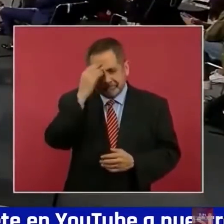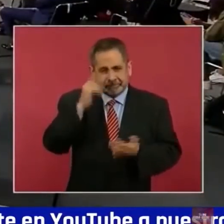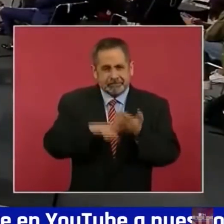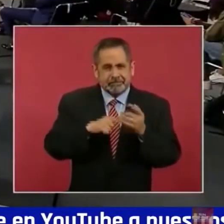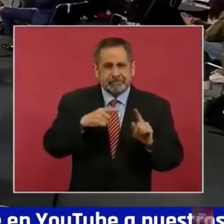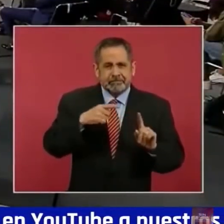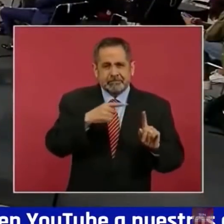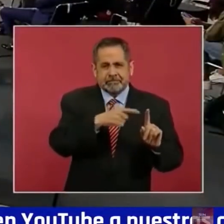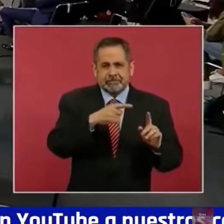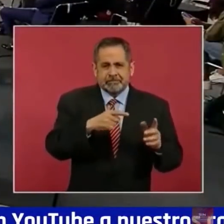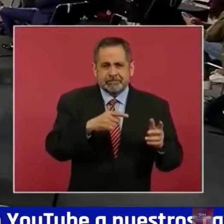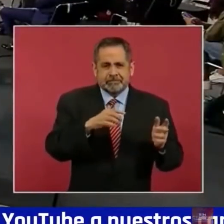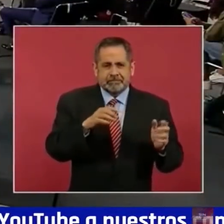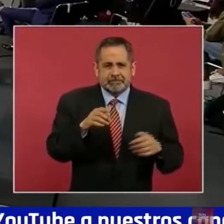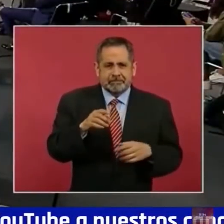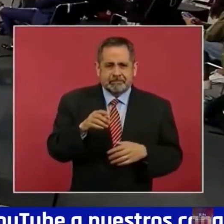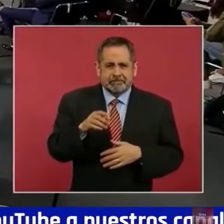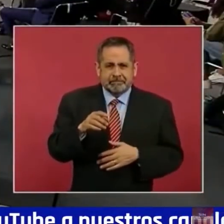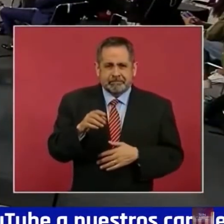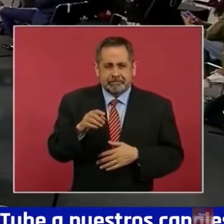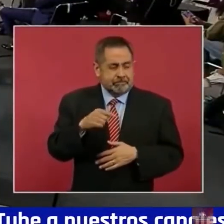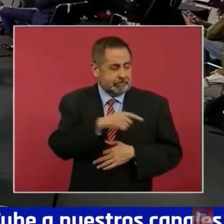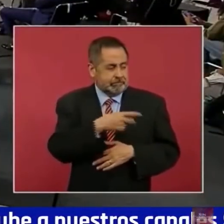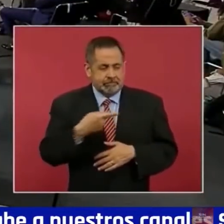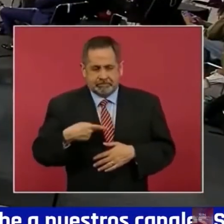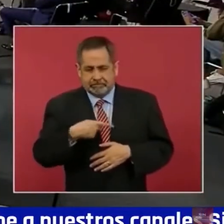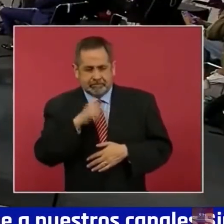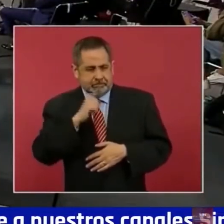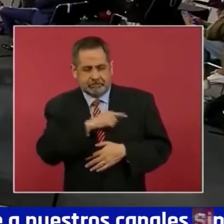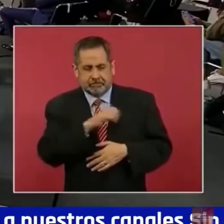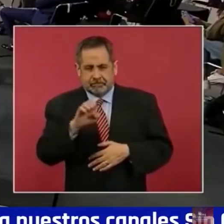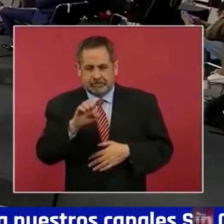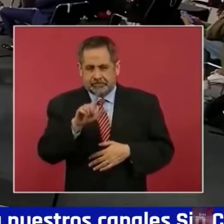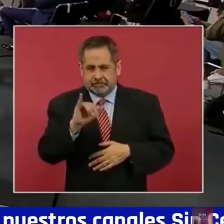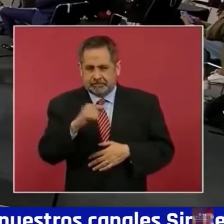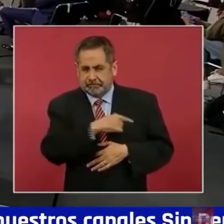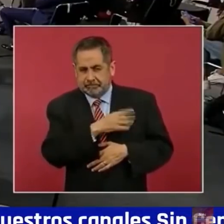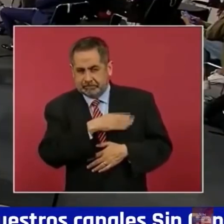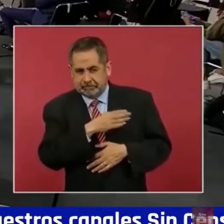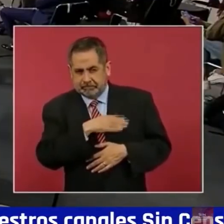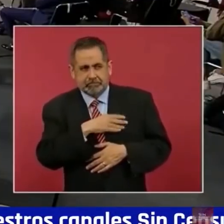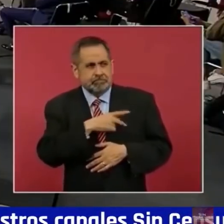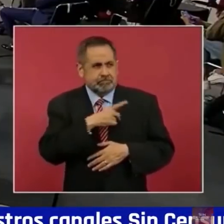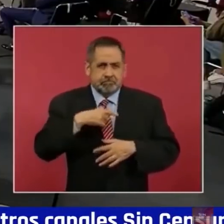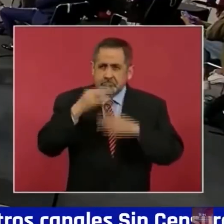Elizabeth, porque es una muy buena persona,